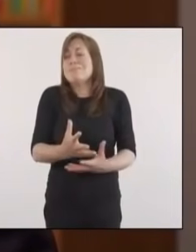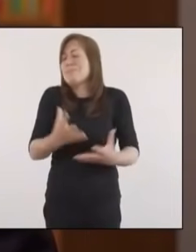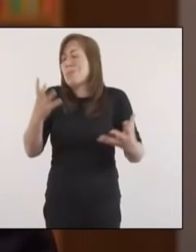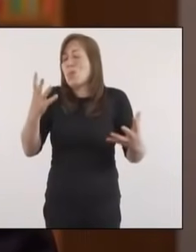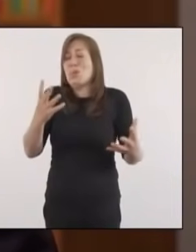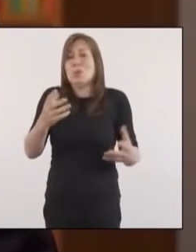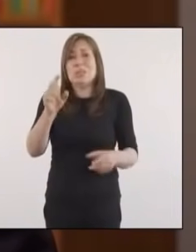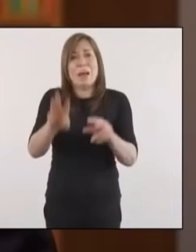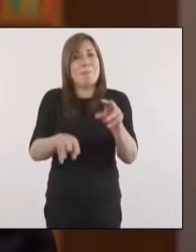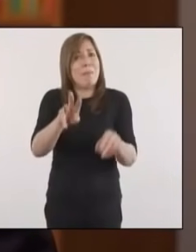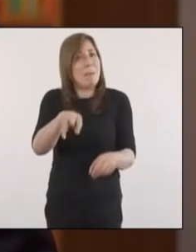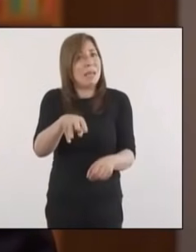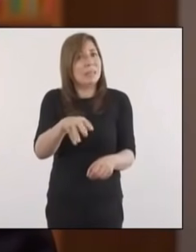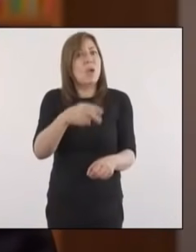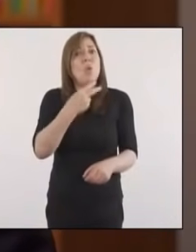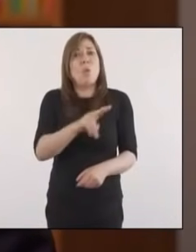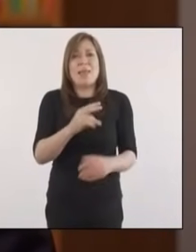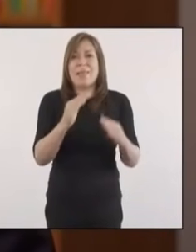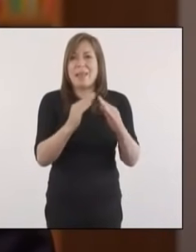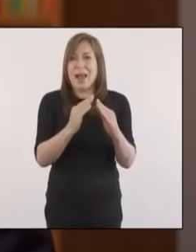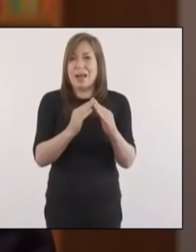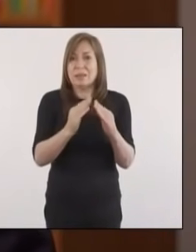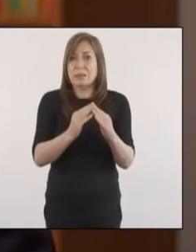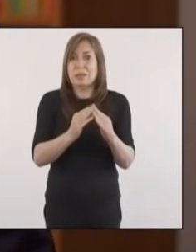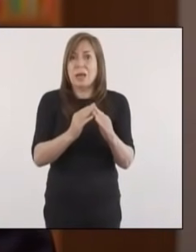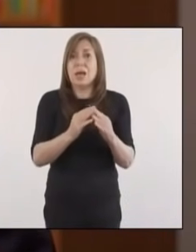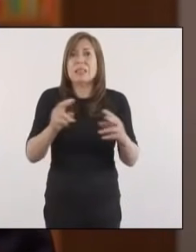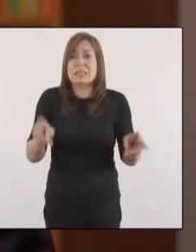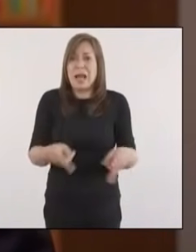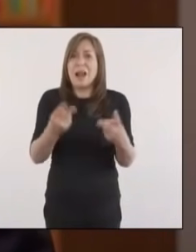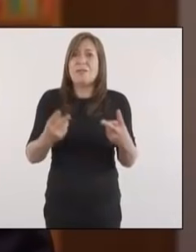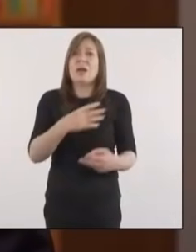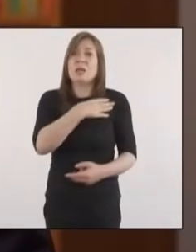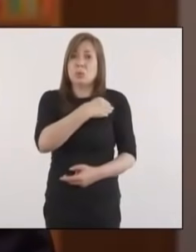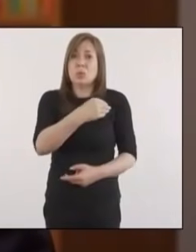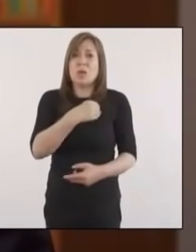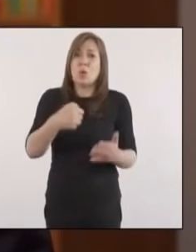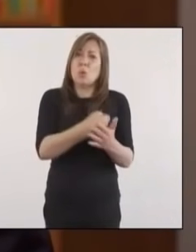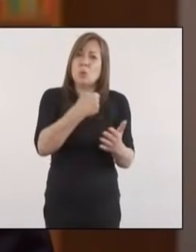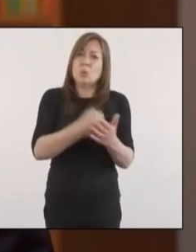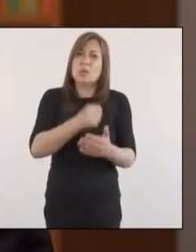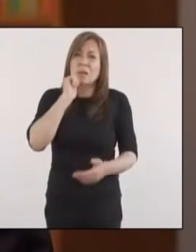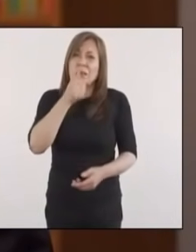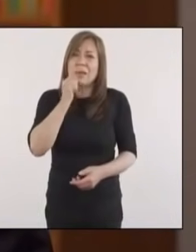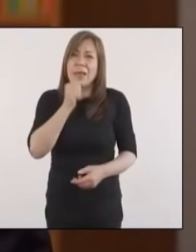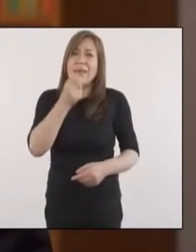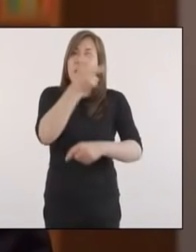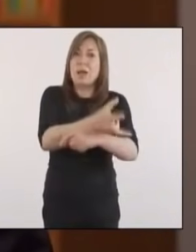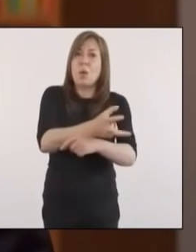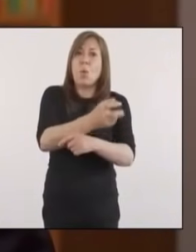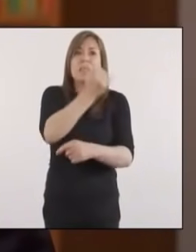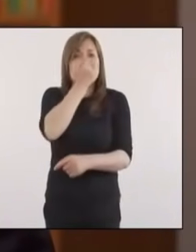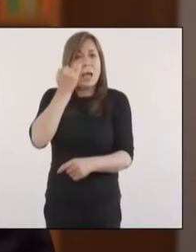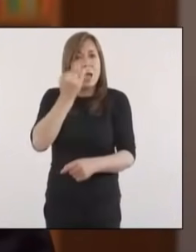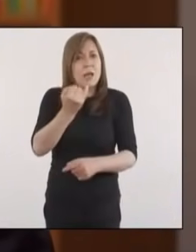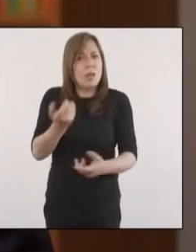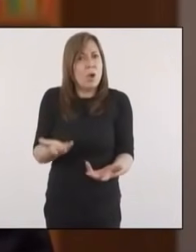de miles de madres, jefas de hogar, luchen todos los días por salvar a sus hijos de la delincuencia y la